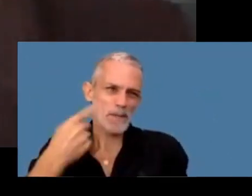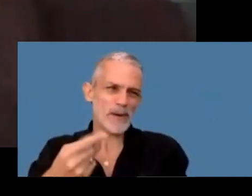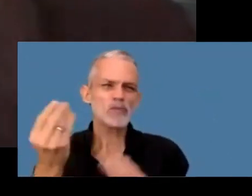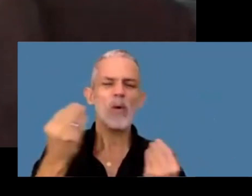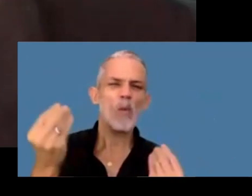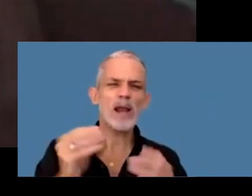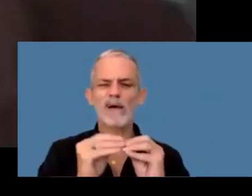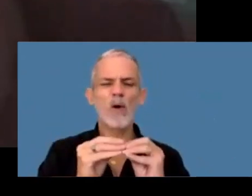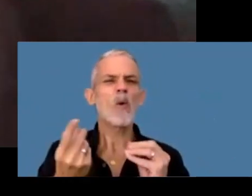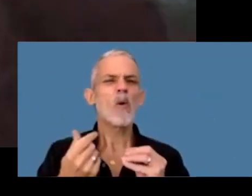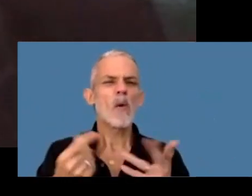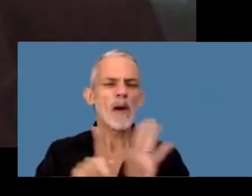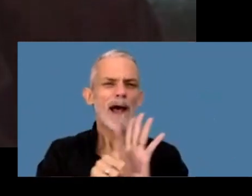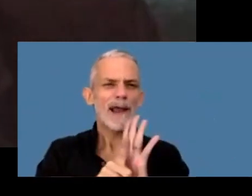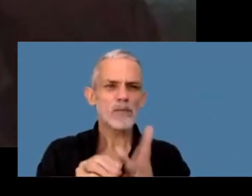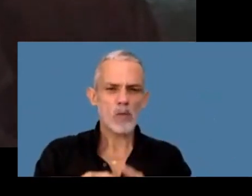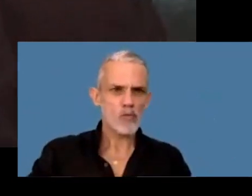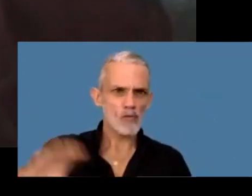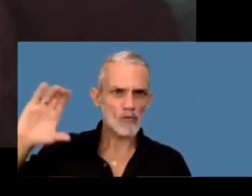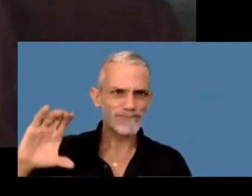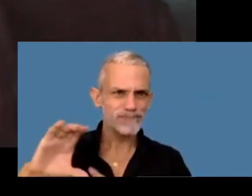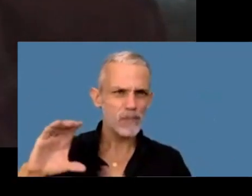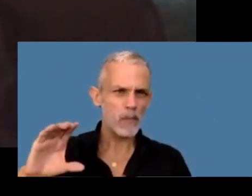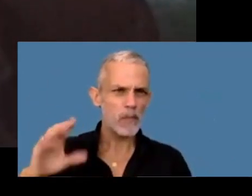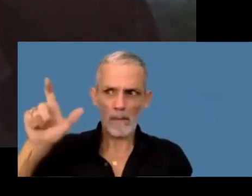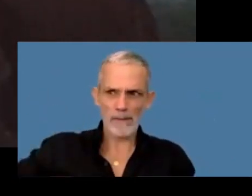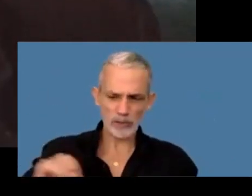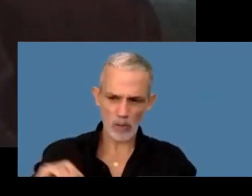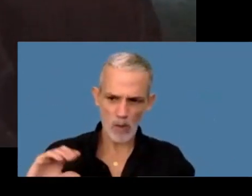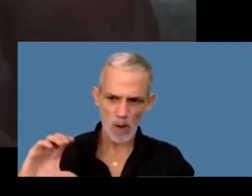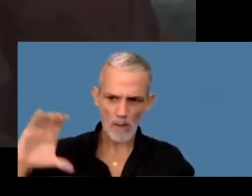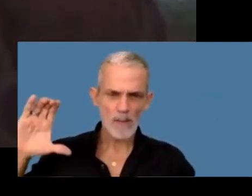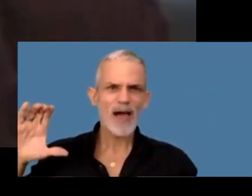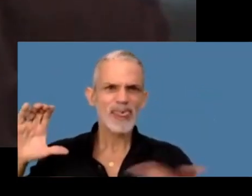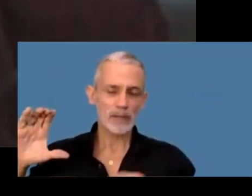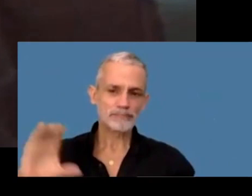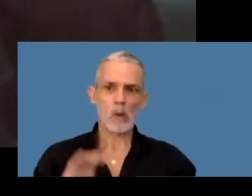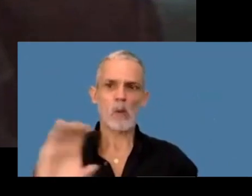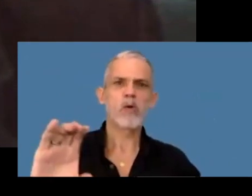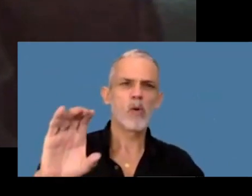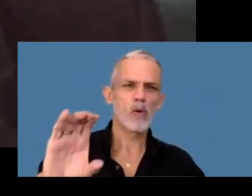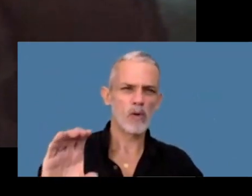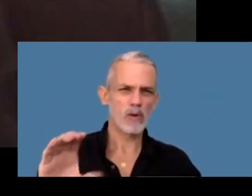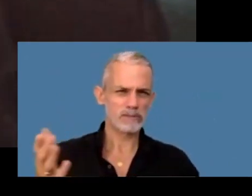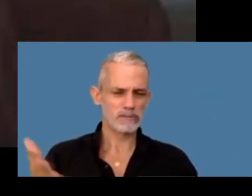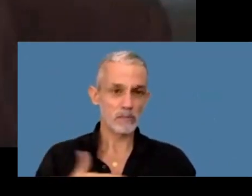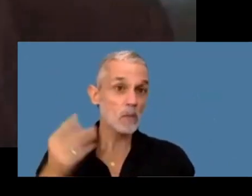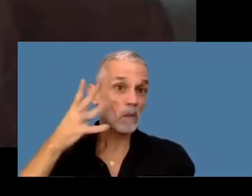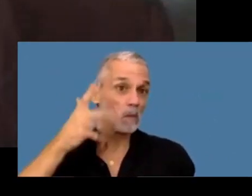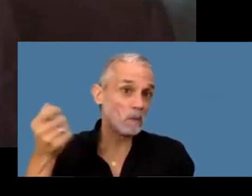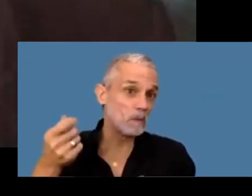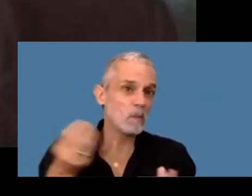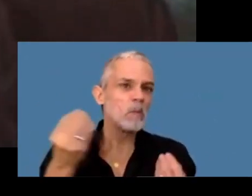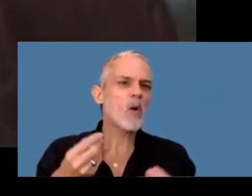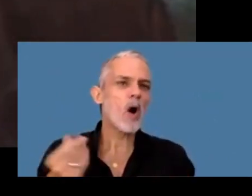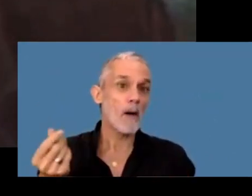dice, grado de avance menor al 50%. ¿Y en base a qué? Yo llamo al arquitecto. No cualquier informe me va a